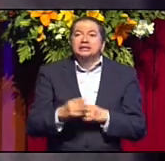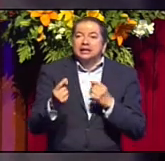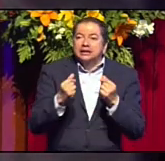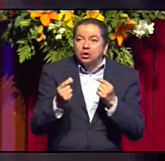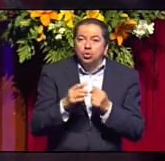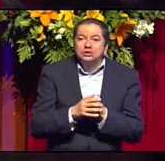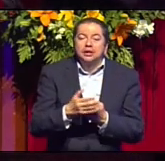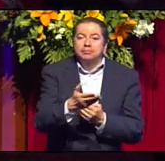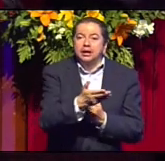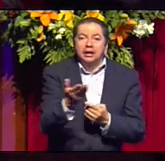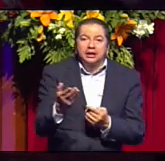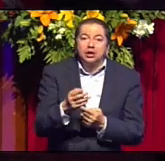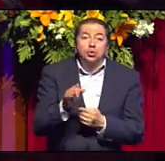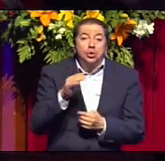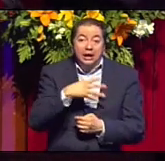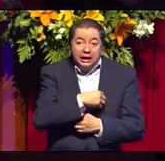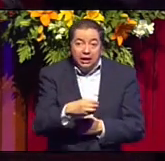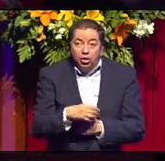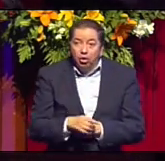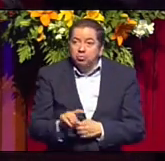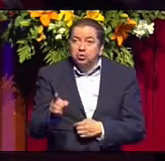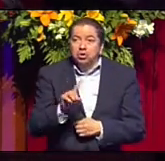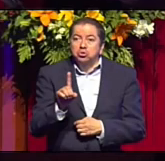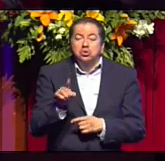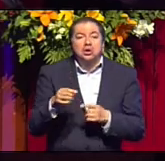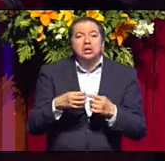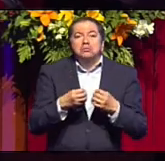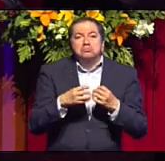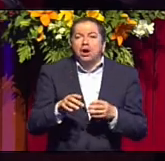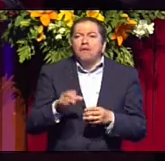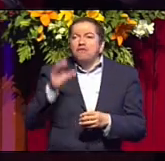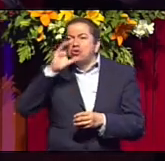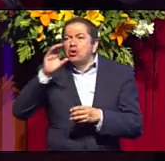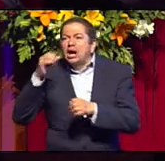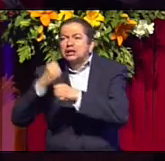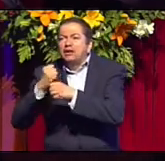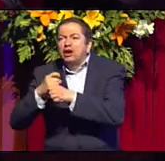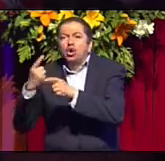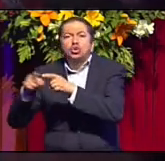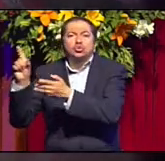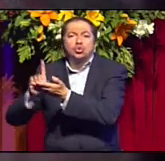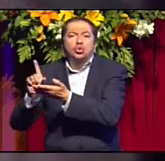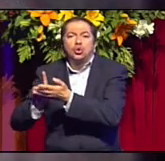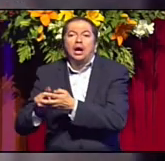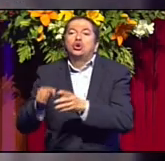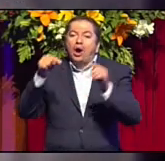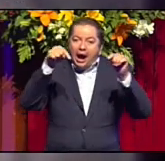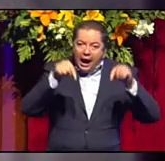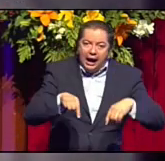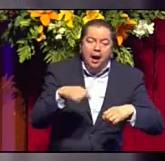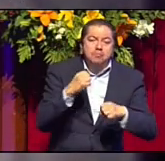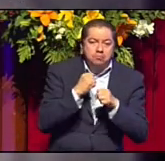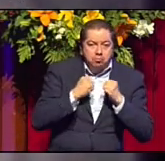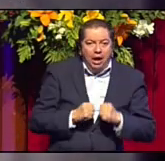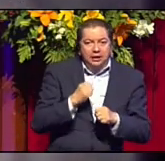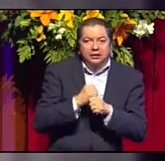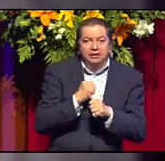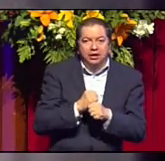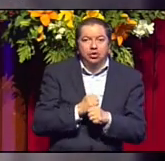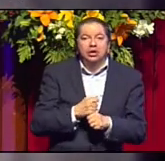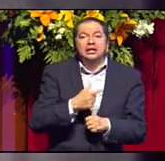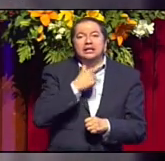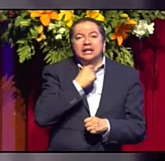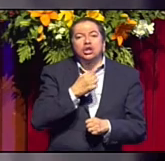recursos para que vuestros hijos no tengan que emigrar en buscar trabajo en otro lado y lo puedan encontrar en vuestra comuna. Quiero decir que